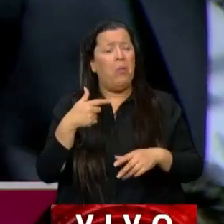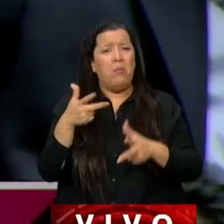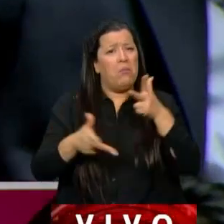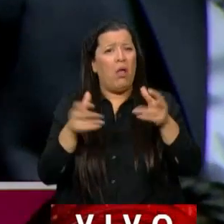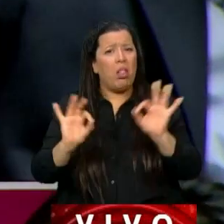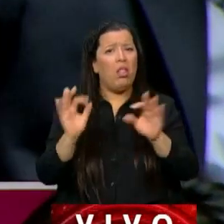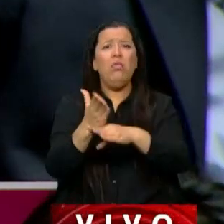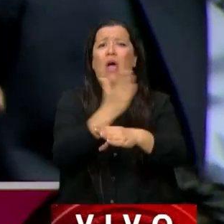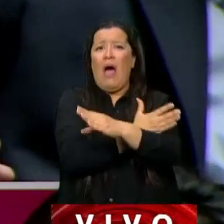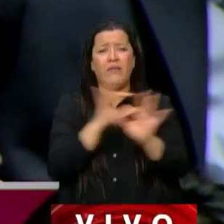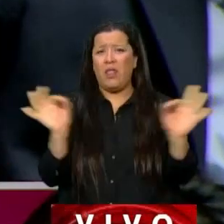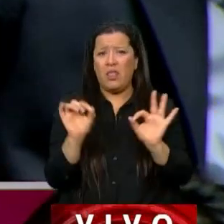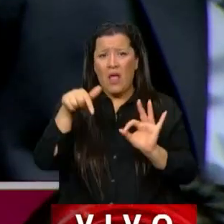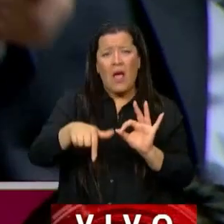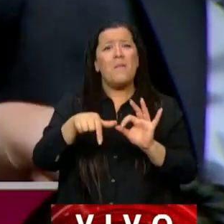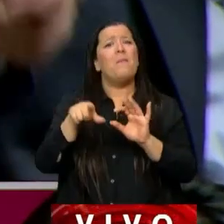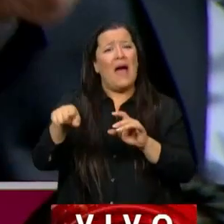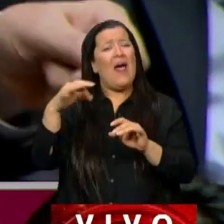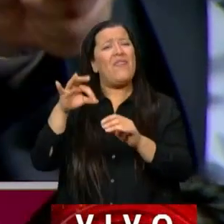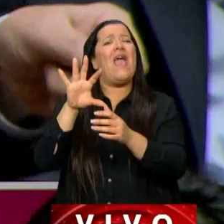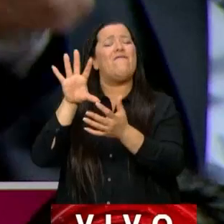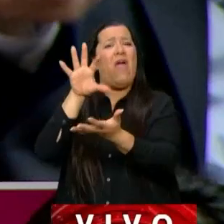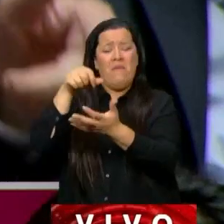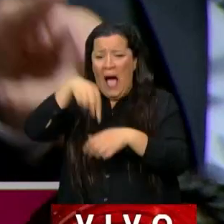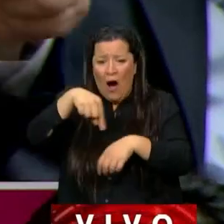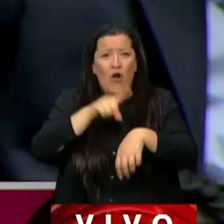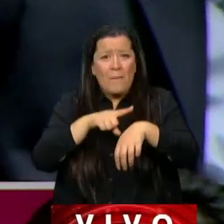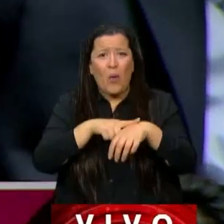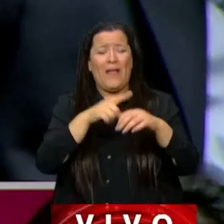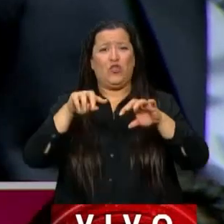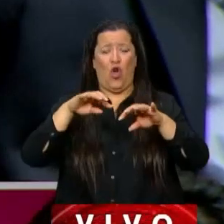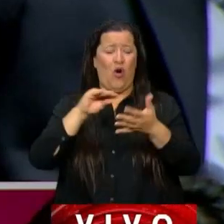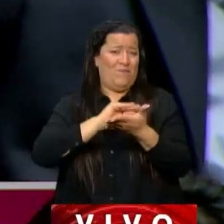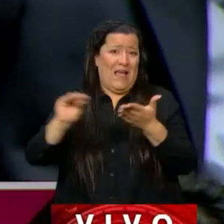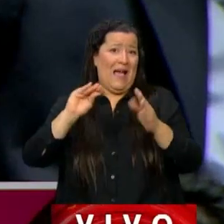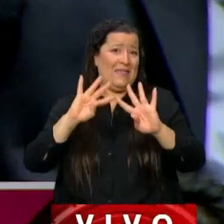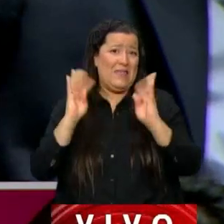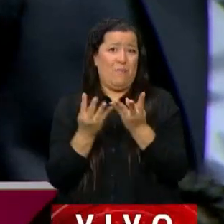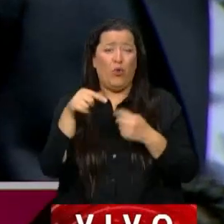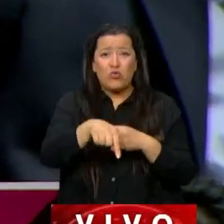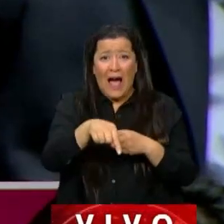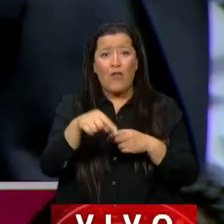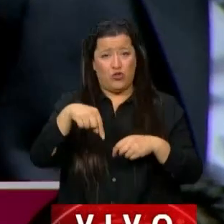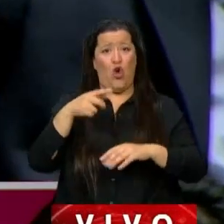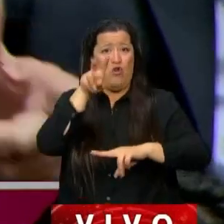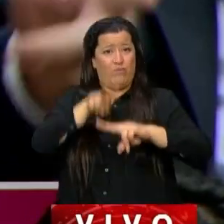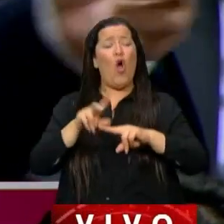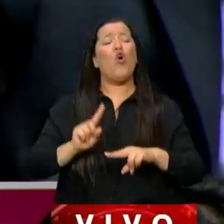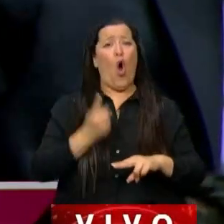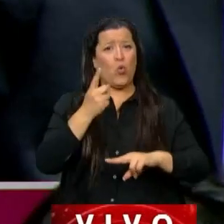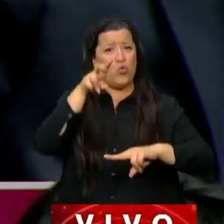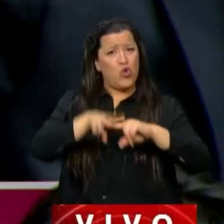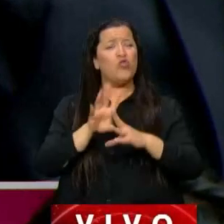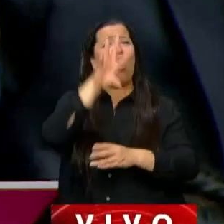procedido ya previamente a esta expropiación y que tengamos que llegar aquí a la Cámara de Diputados de la Nación, de la cual hoy me siento un